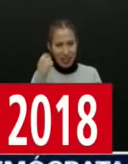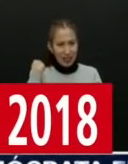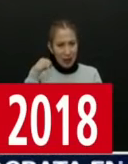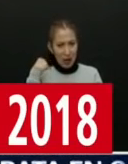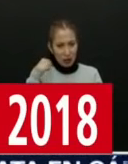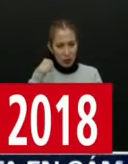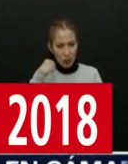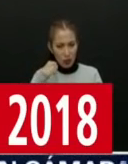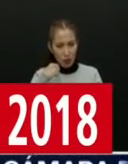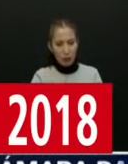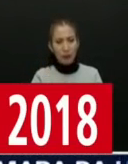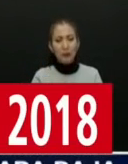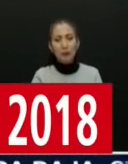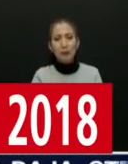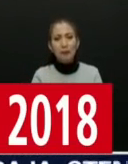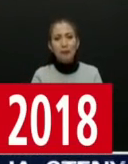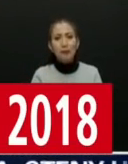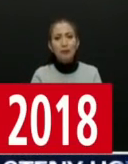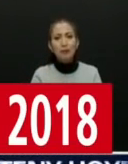Tabasco,